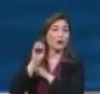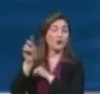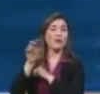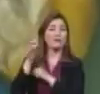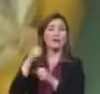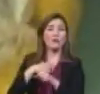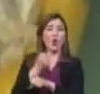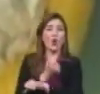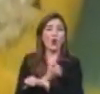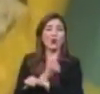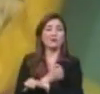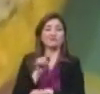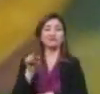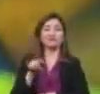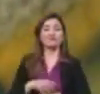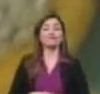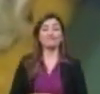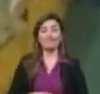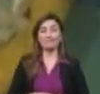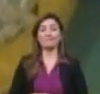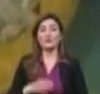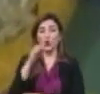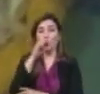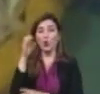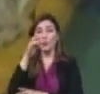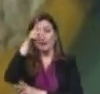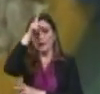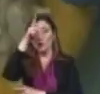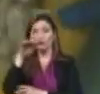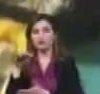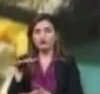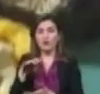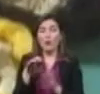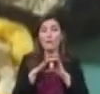de cocaína, sustancia que transportaban desde Colombia y Perú por